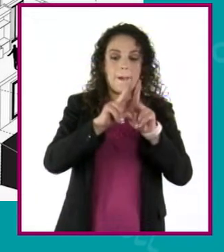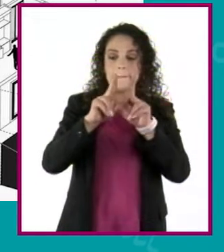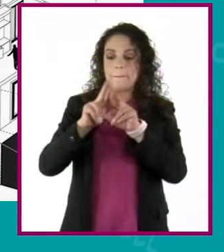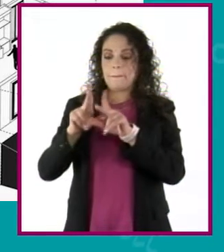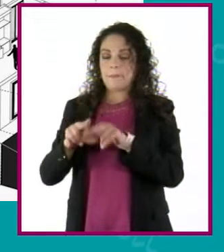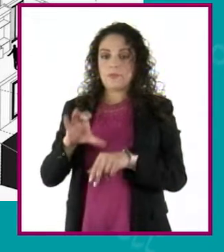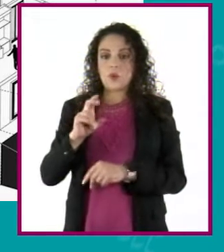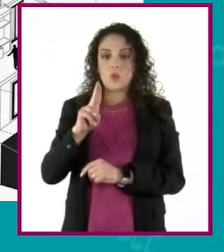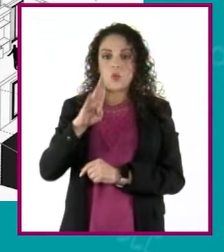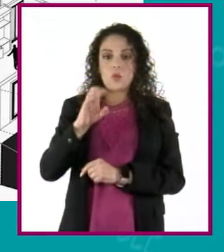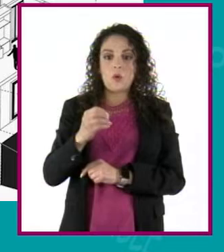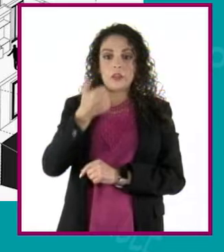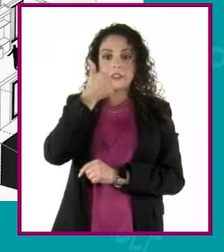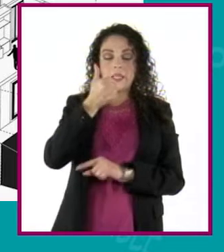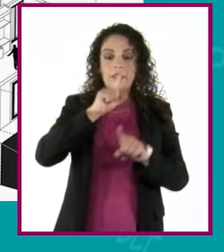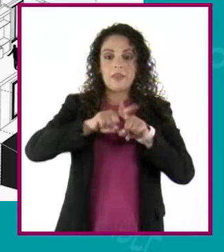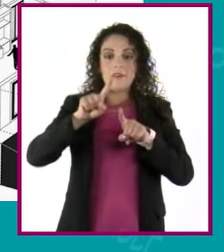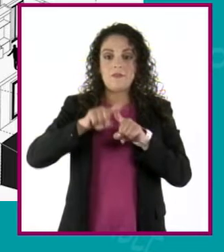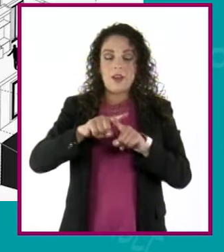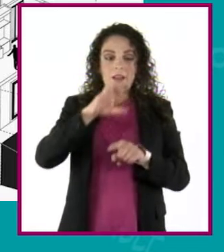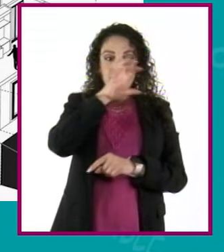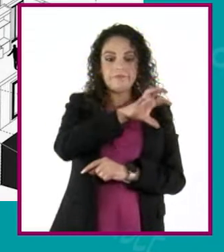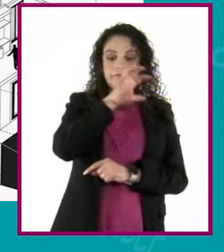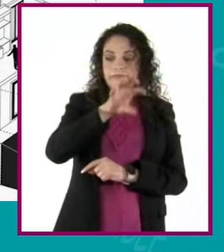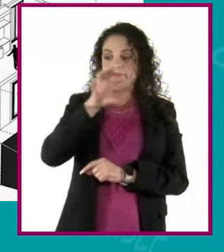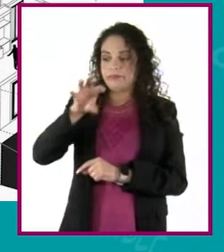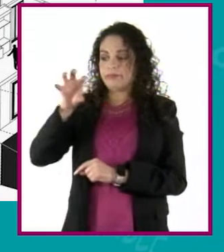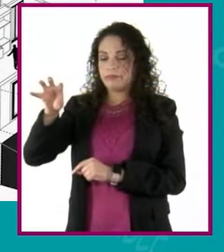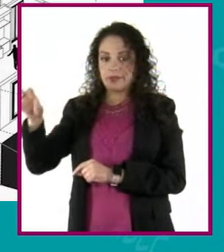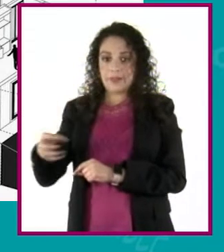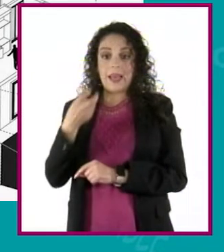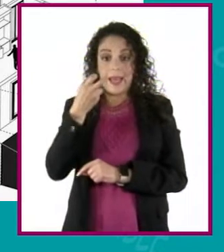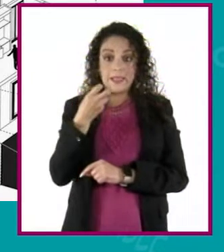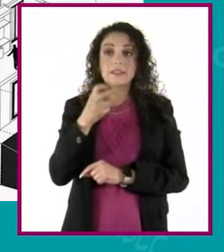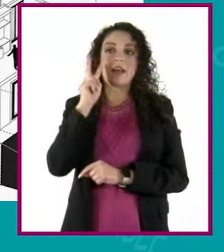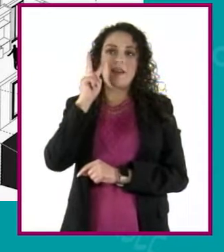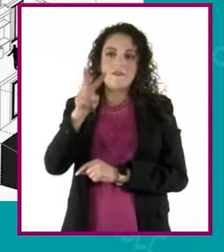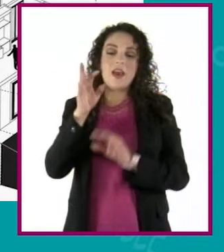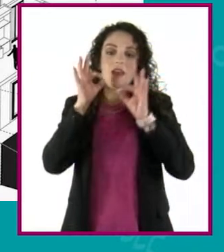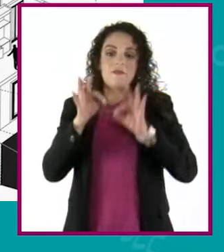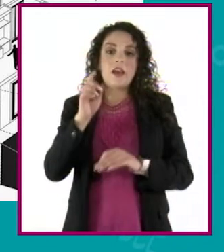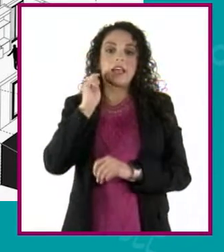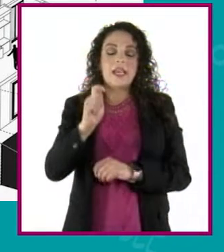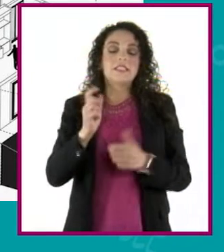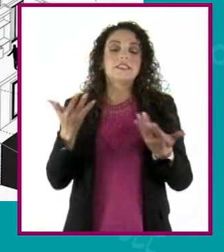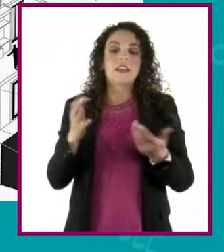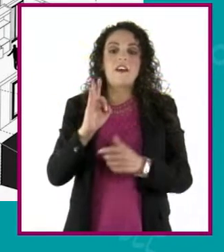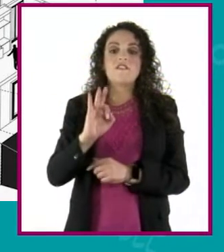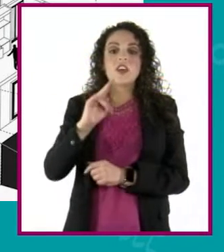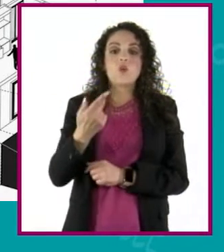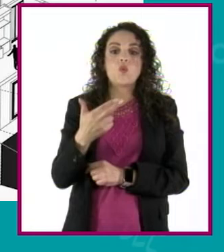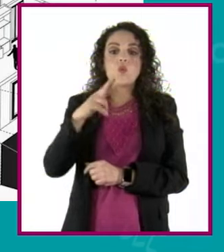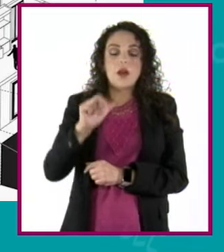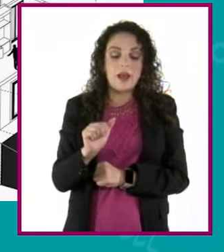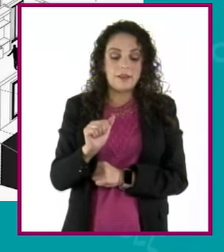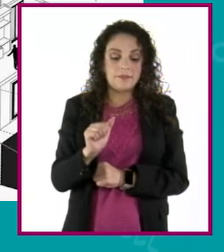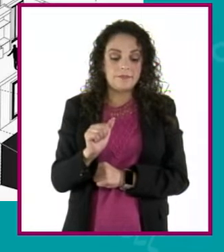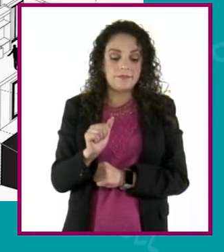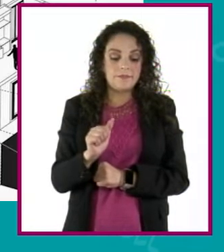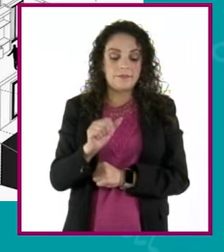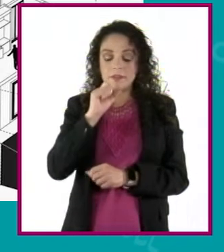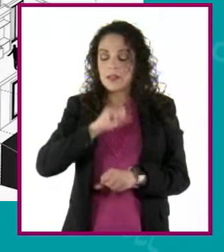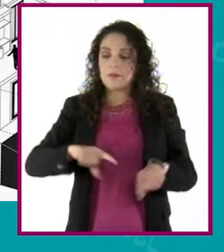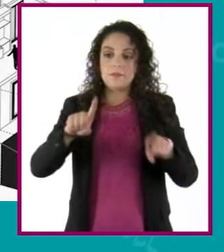en 6 partes, y eso es lo que vamos a ver de una figura. Entonces aquí tenemos ese mismo sistema, pero